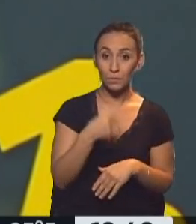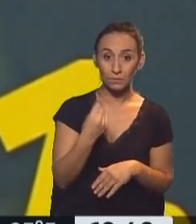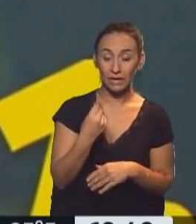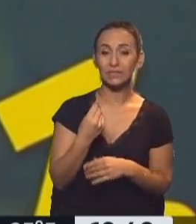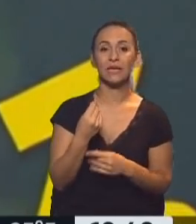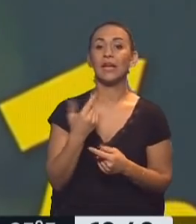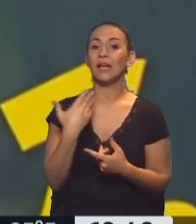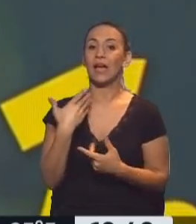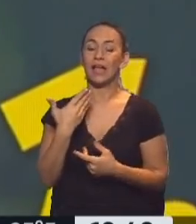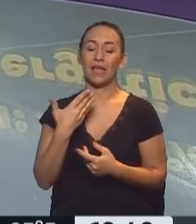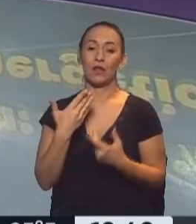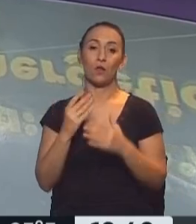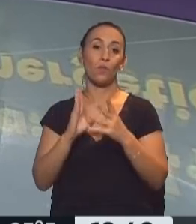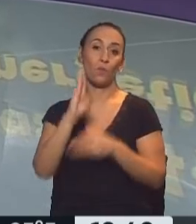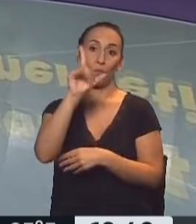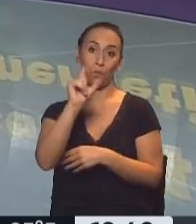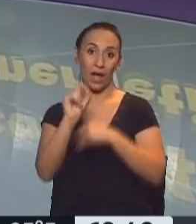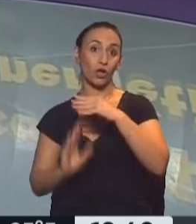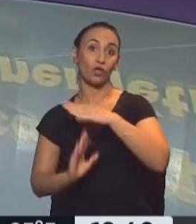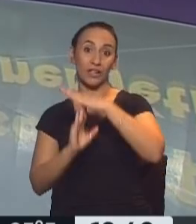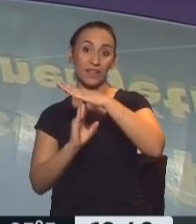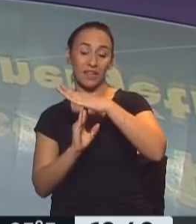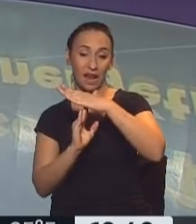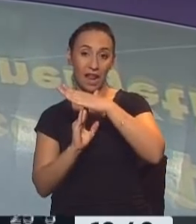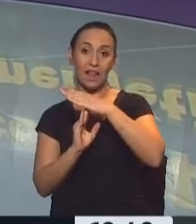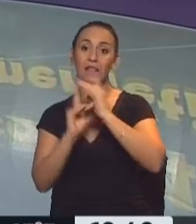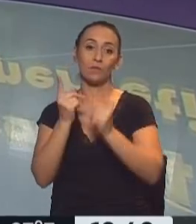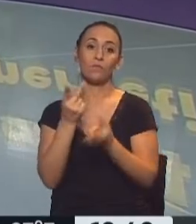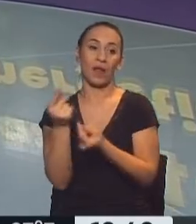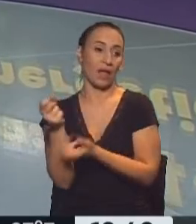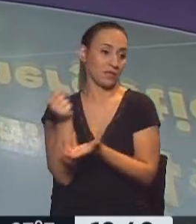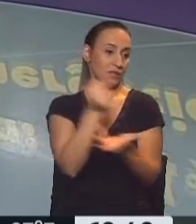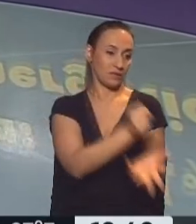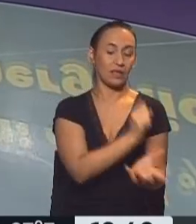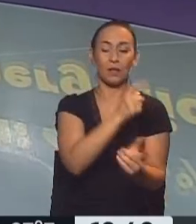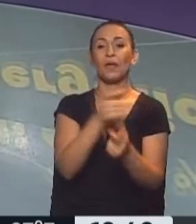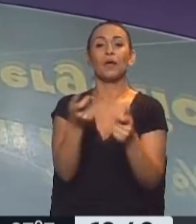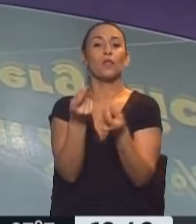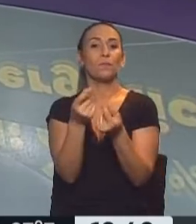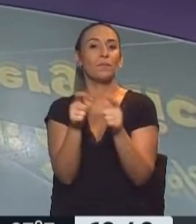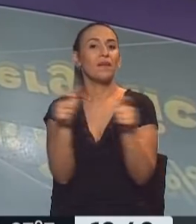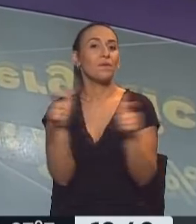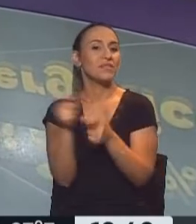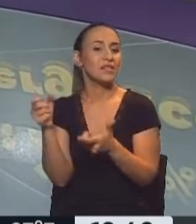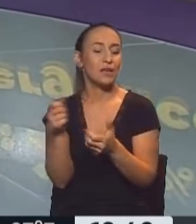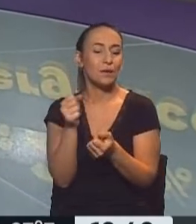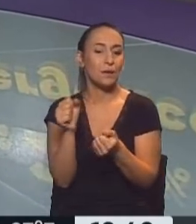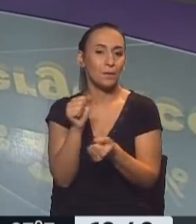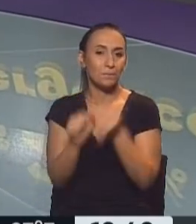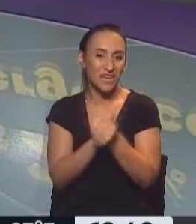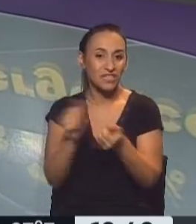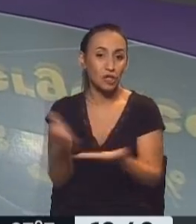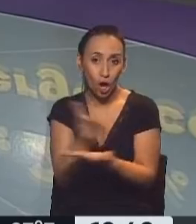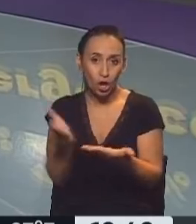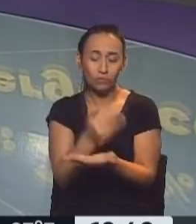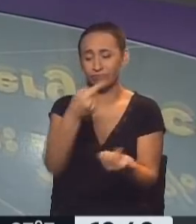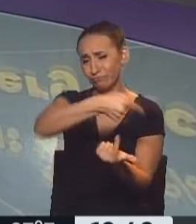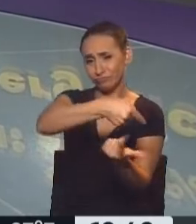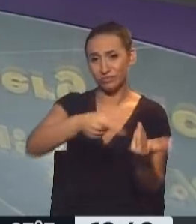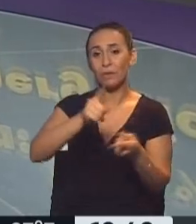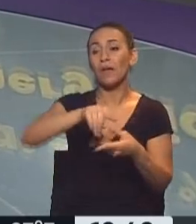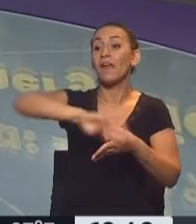Bueno. Recordemos que para este año estaba proyectada en un 29%, que por supuesto se supera ampliamente. Sí. Es curioso, el año que viene 33%. Claro,